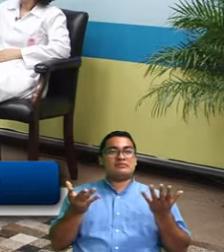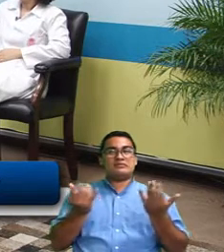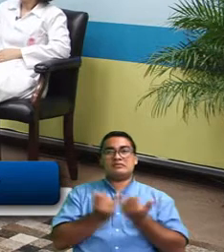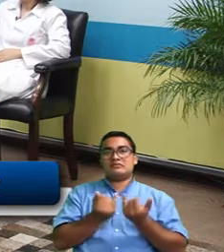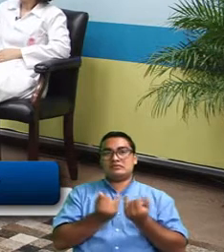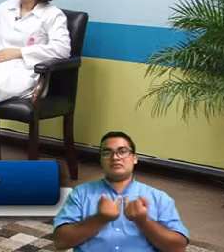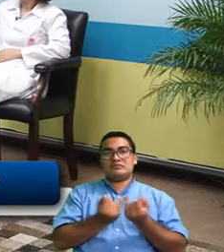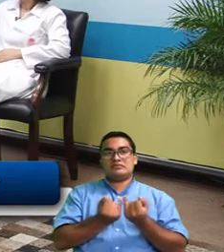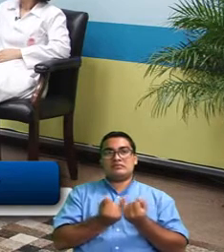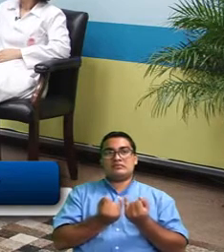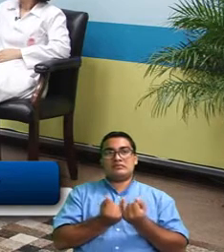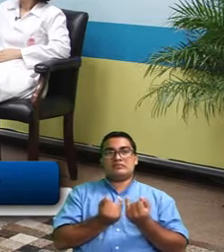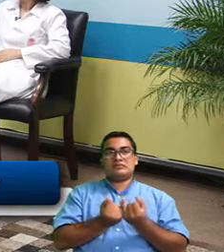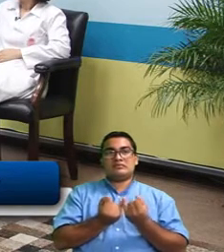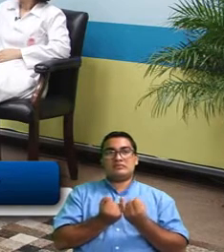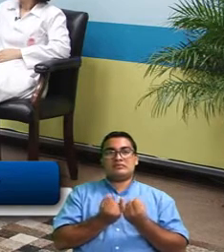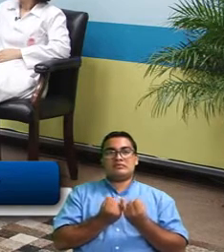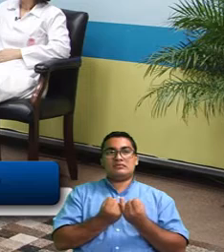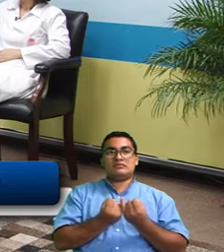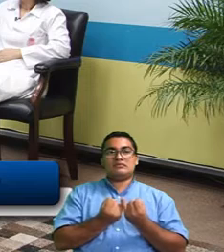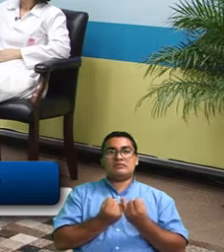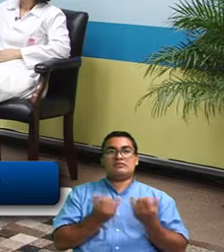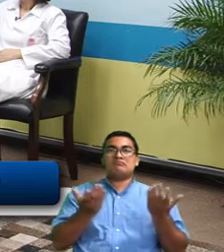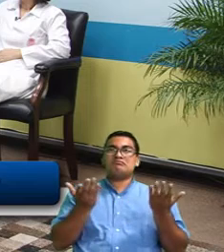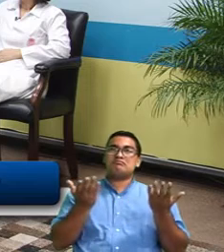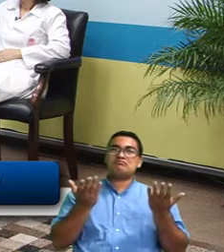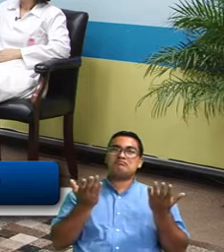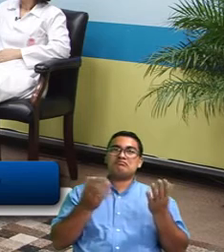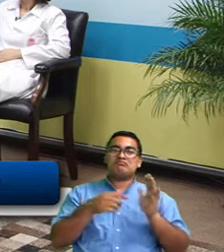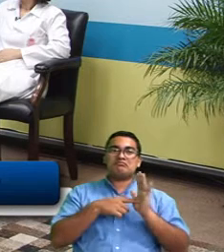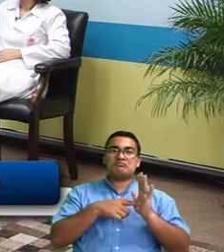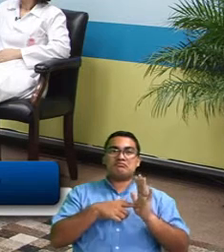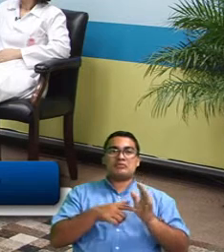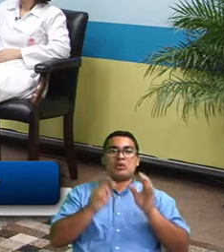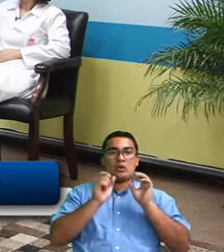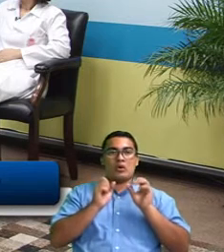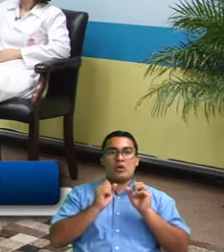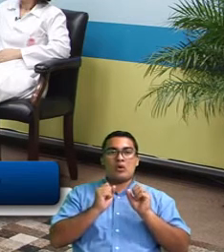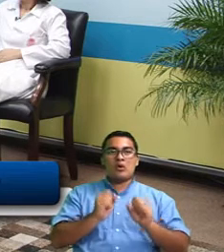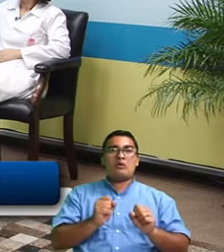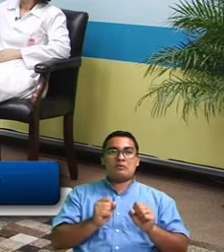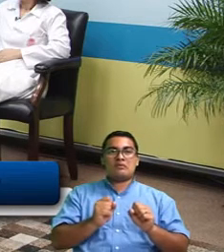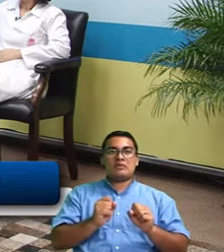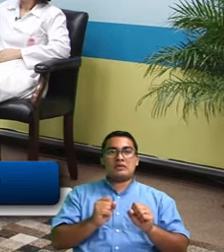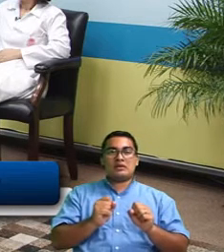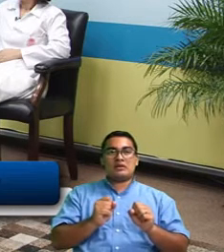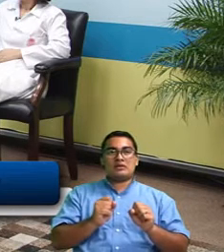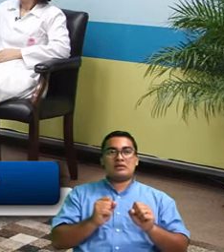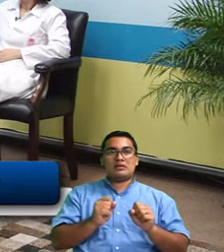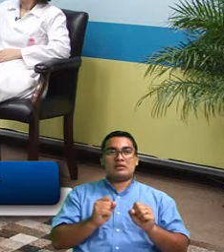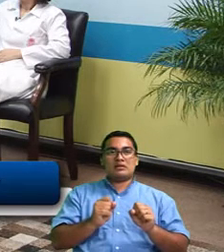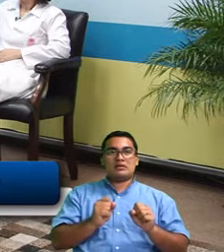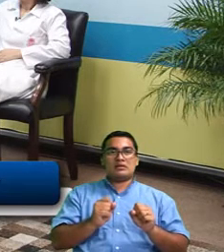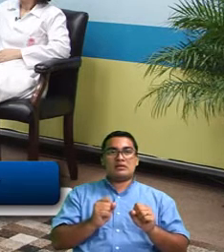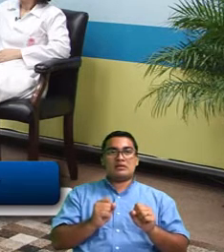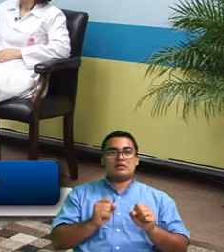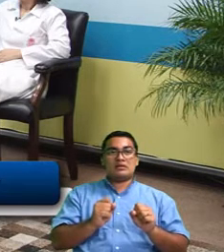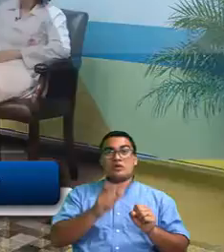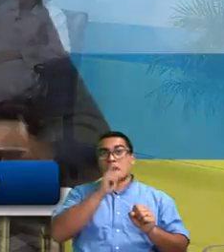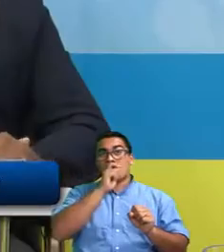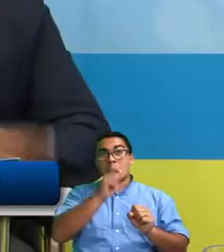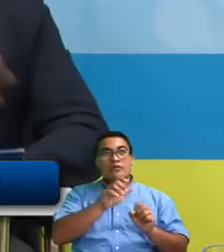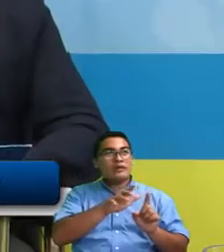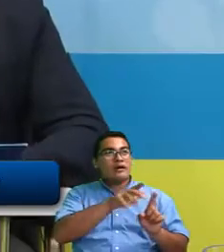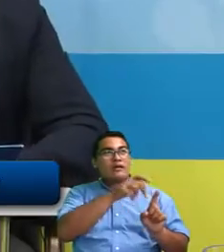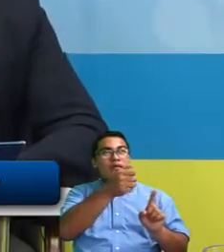relación. Exacto. Ya, por ejemplo, un hombre que tenga, como le dicen popularmente aquí, una sucursal, otra